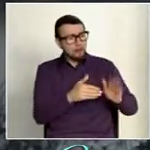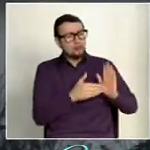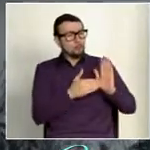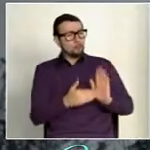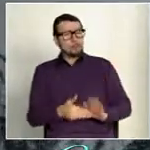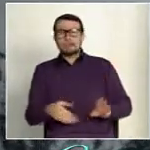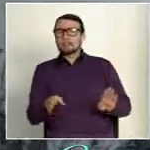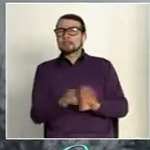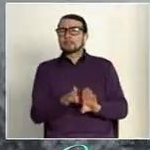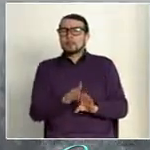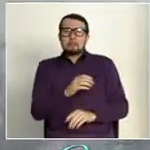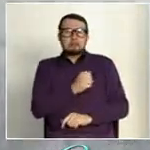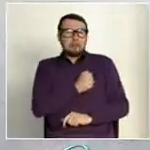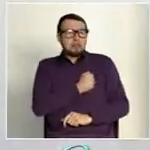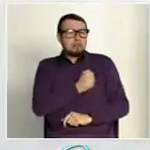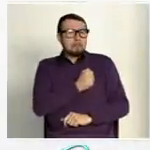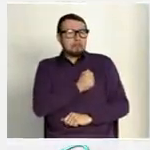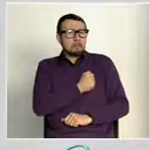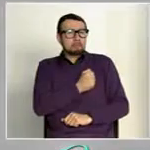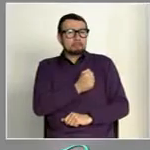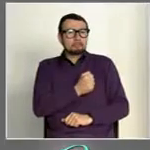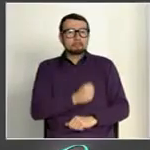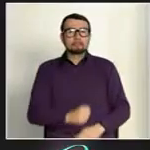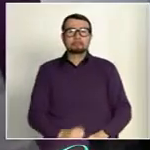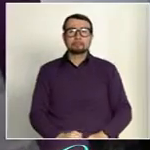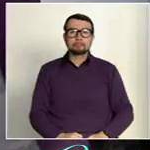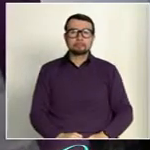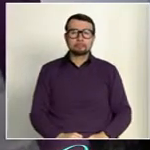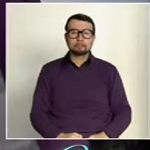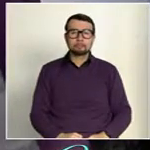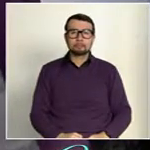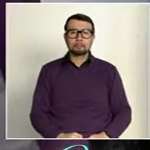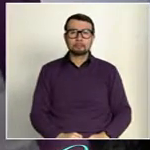de los latidos de tu corazón.